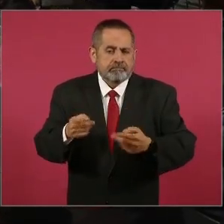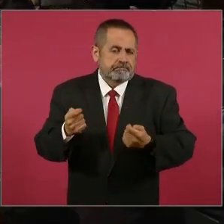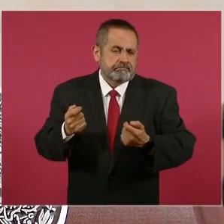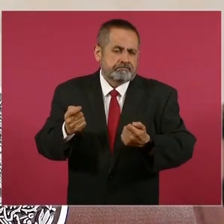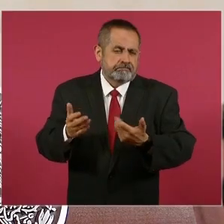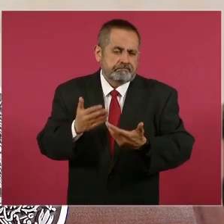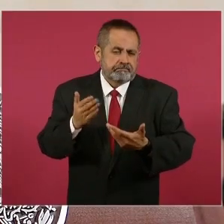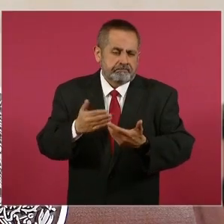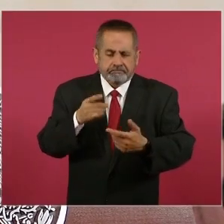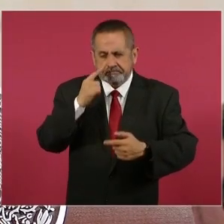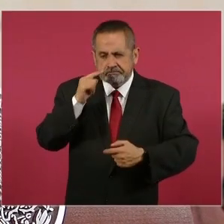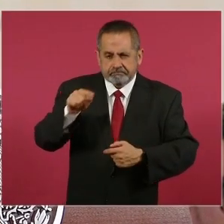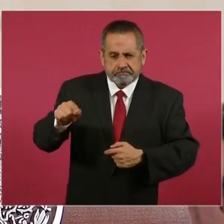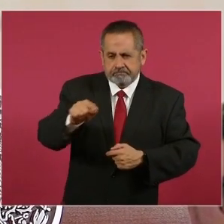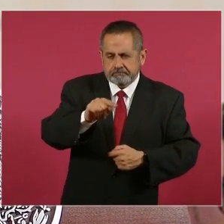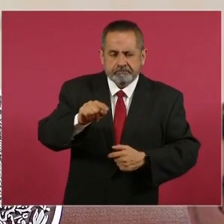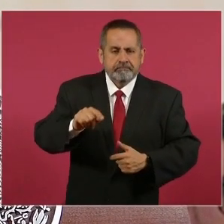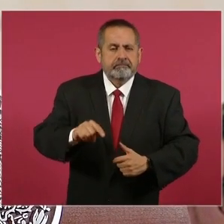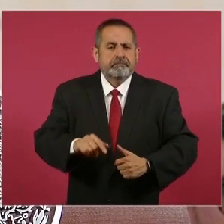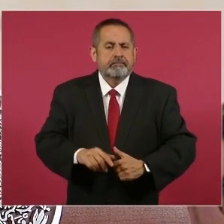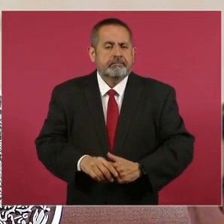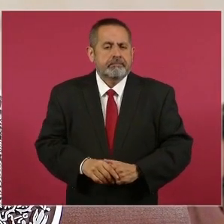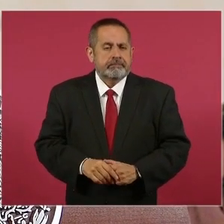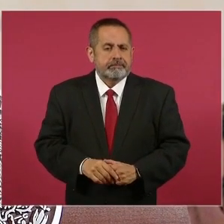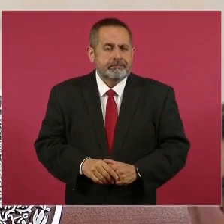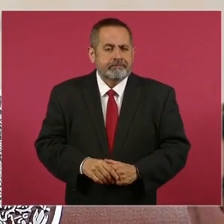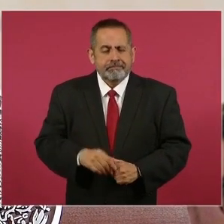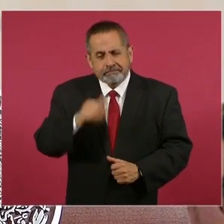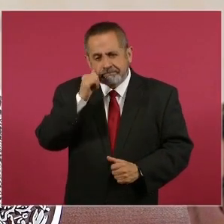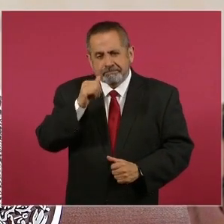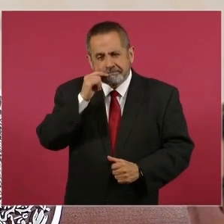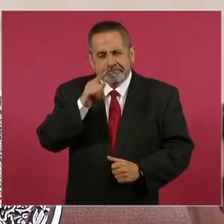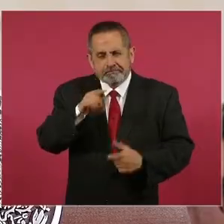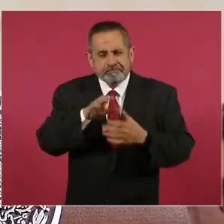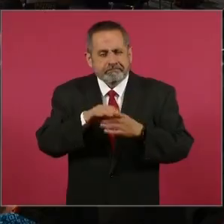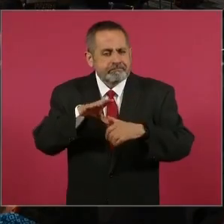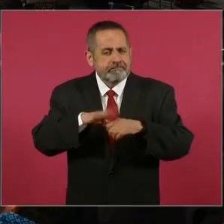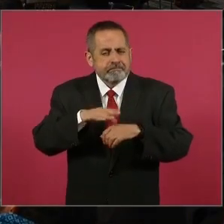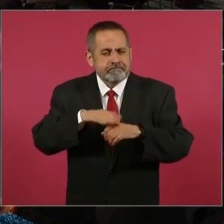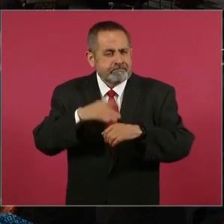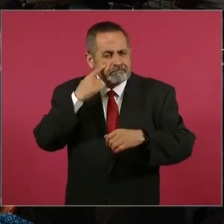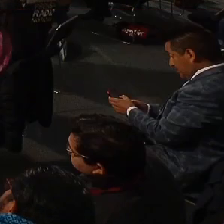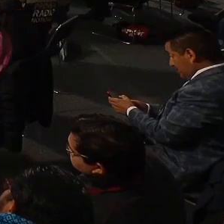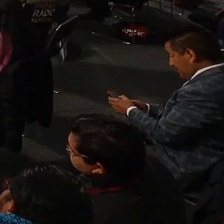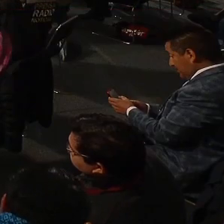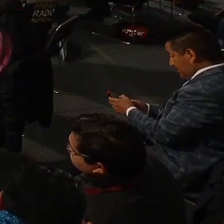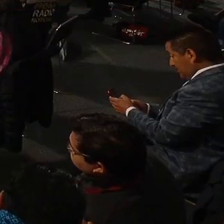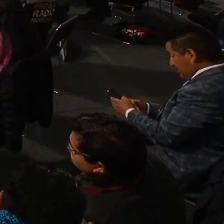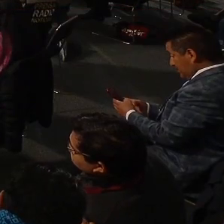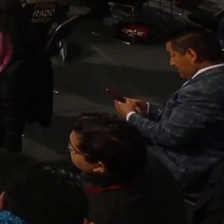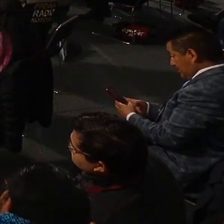muy poca la cifra negra están más apegados a lo que